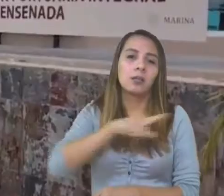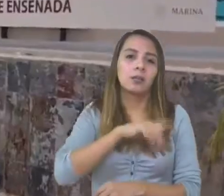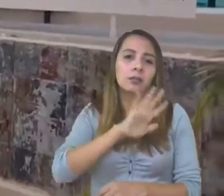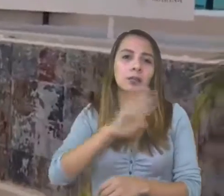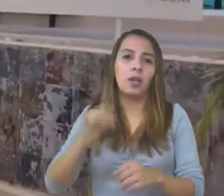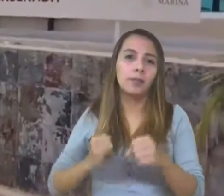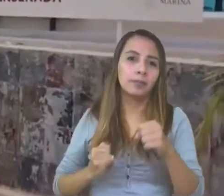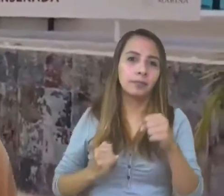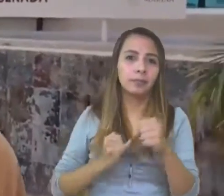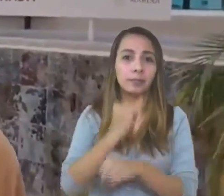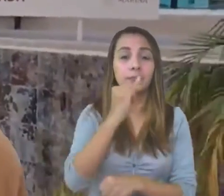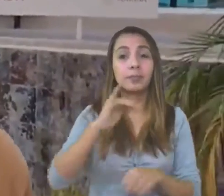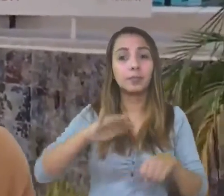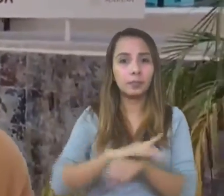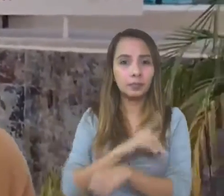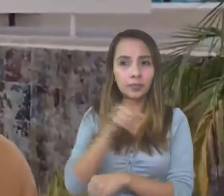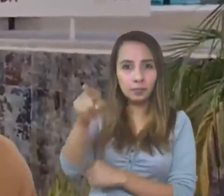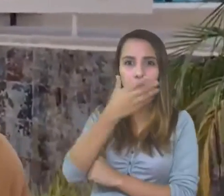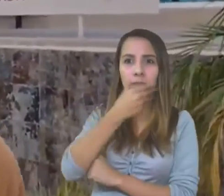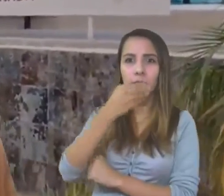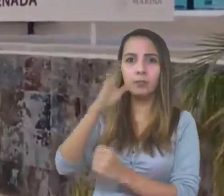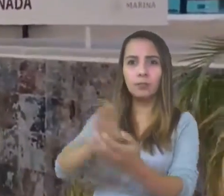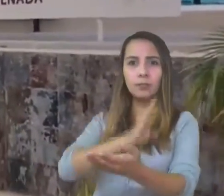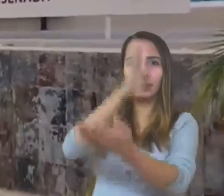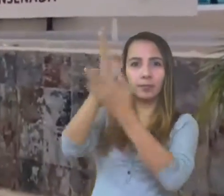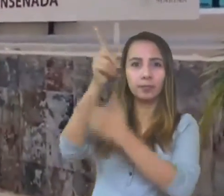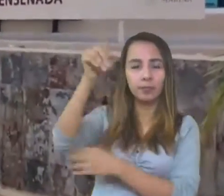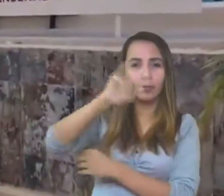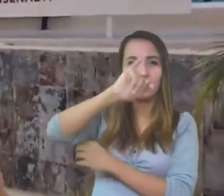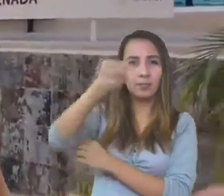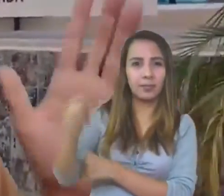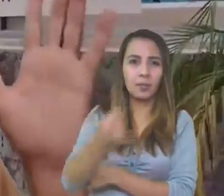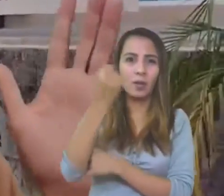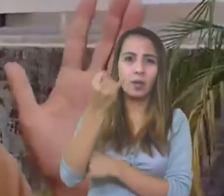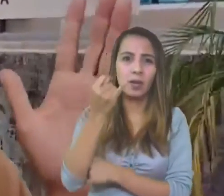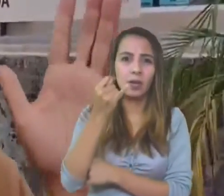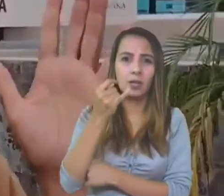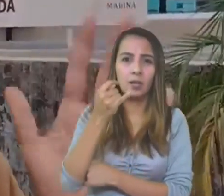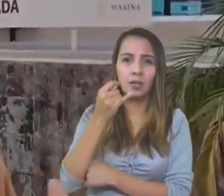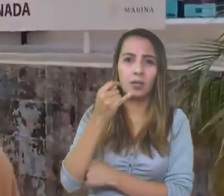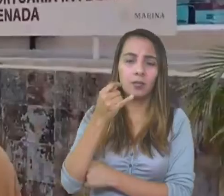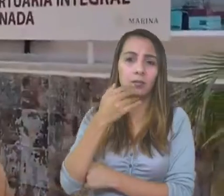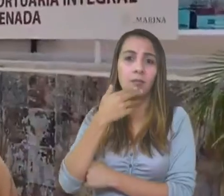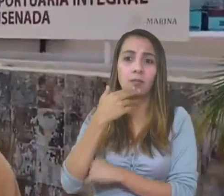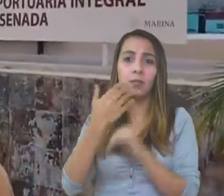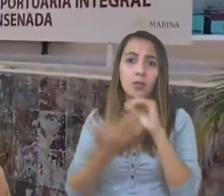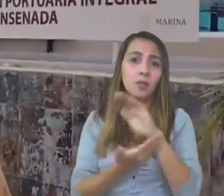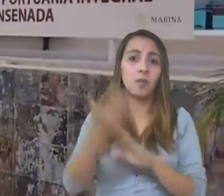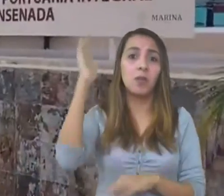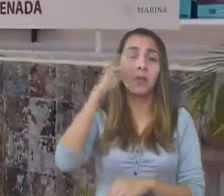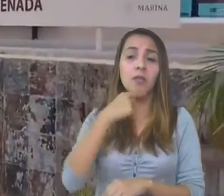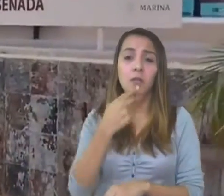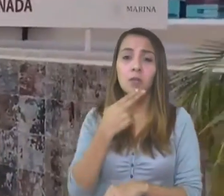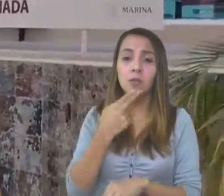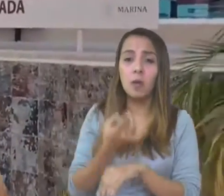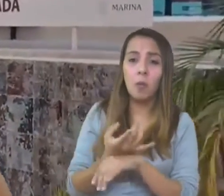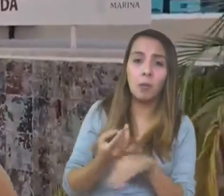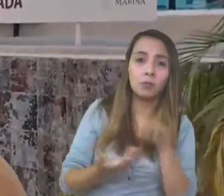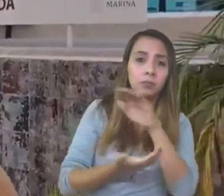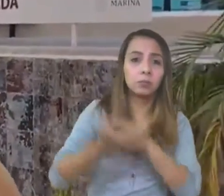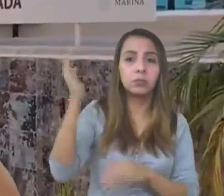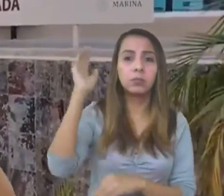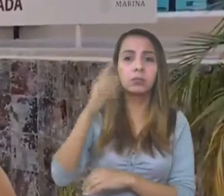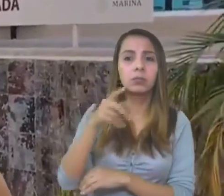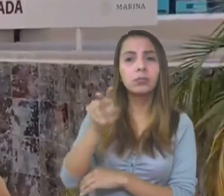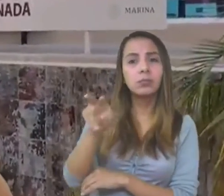a Tijuana allá, llegó ahí parándose el cuello que venía en un Uber, dijimos, bueno, pues qué bueno que está por la parte social, pero